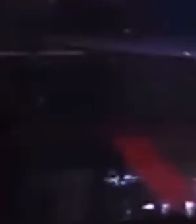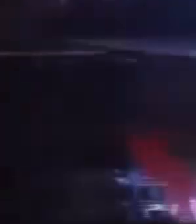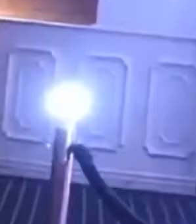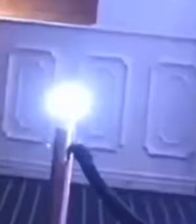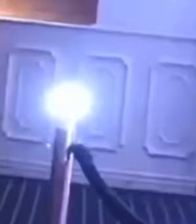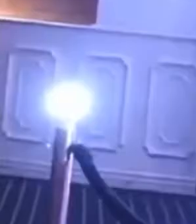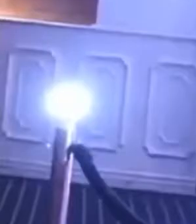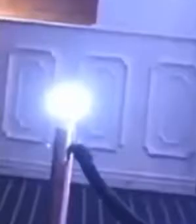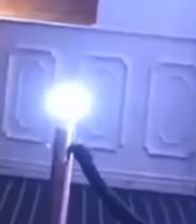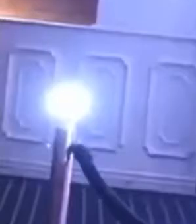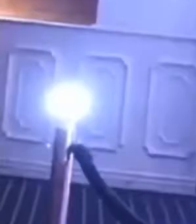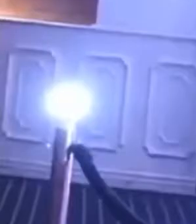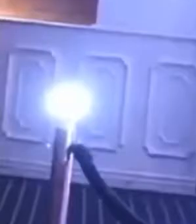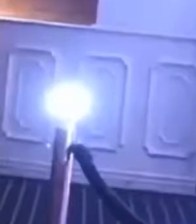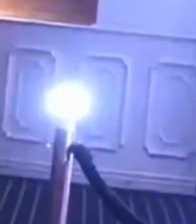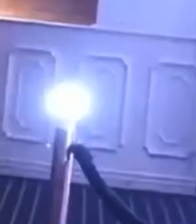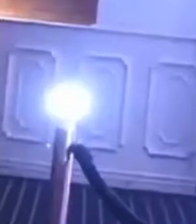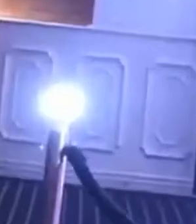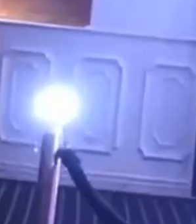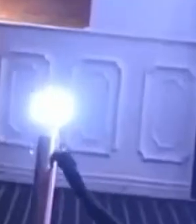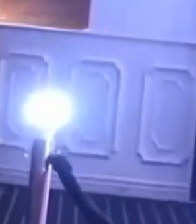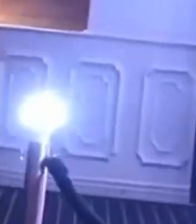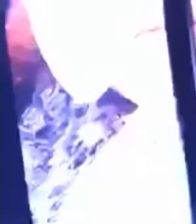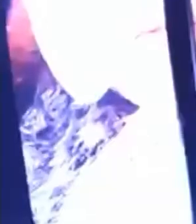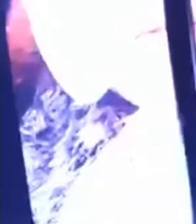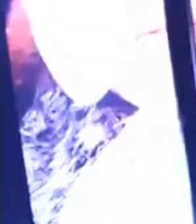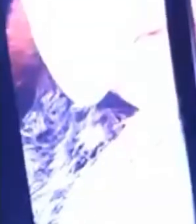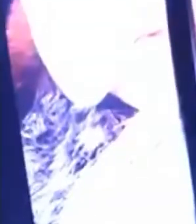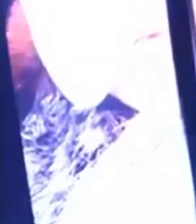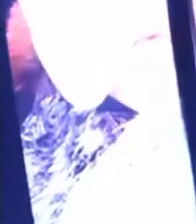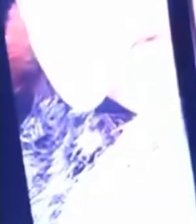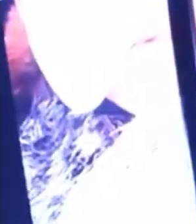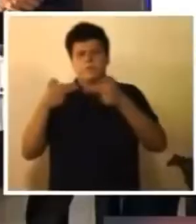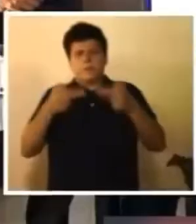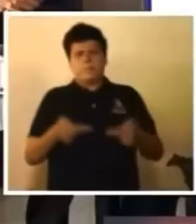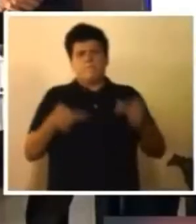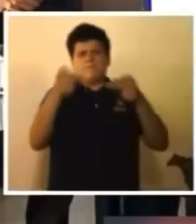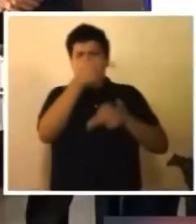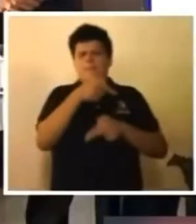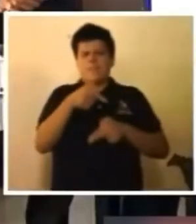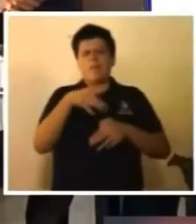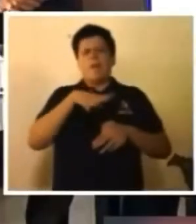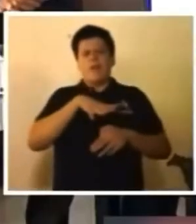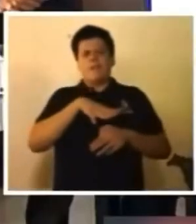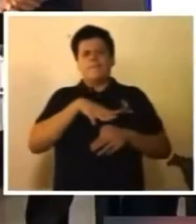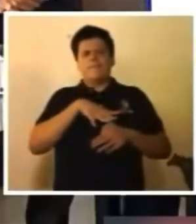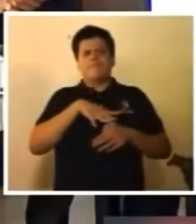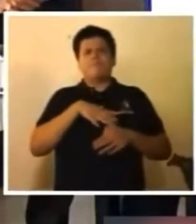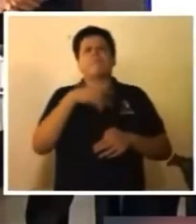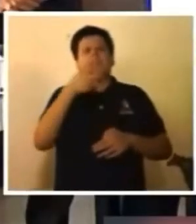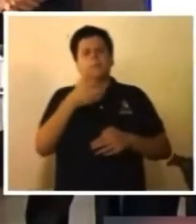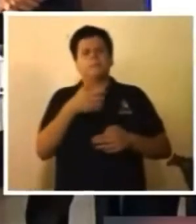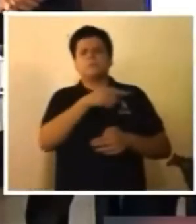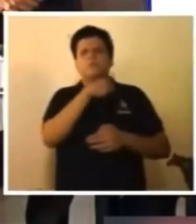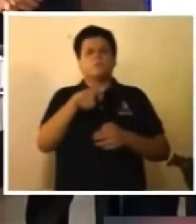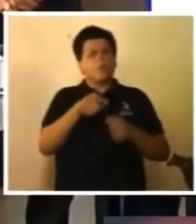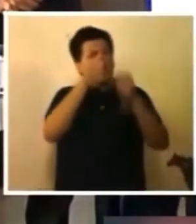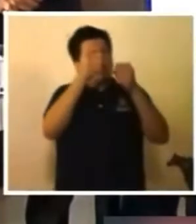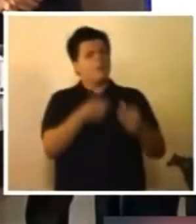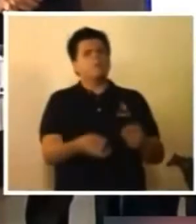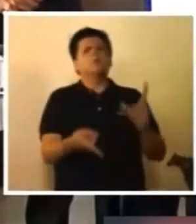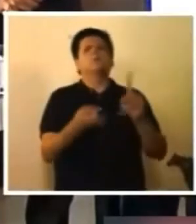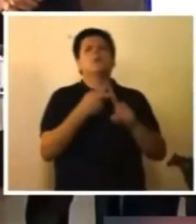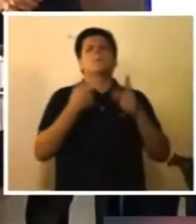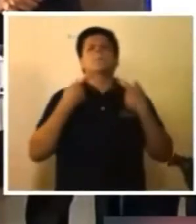dijo que es seguir los lineamientos de las autoridades bueno hoy hoy este escucharon a ellos